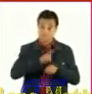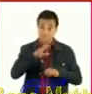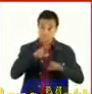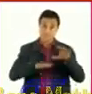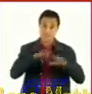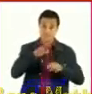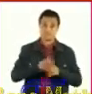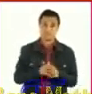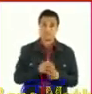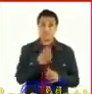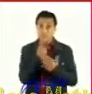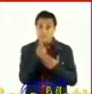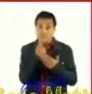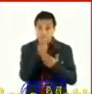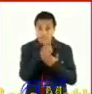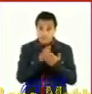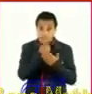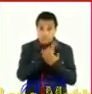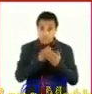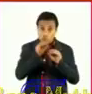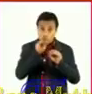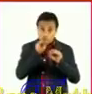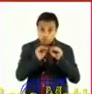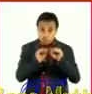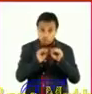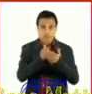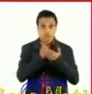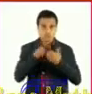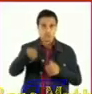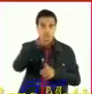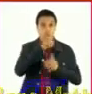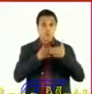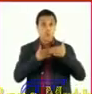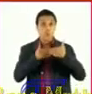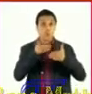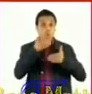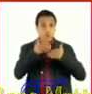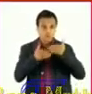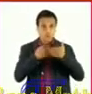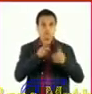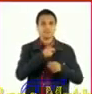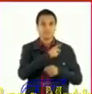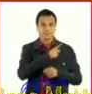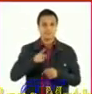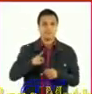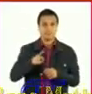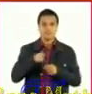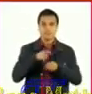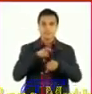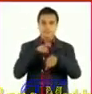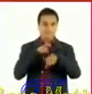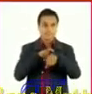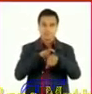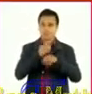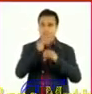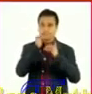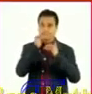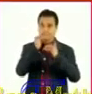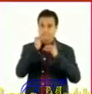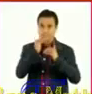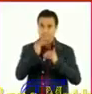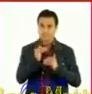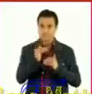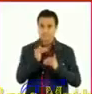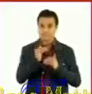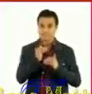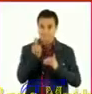como el diagrama nos sirve para dar seguimiento a nuestro proceso, es importante ser preciso en los tiempos. Incluso es recomendable que